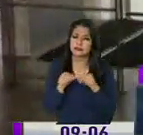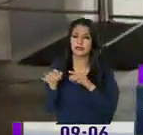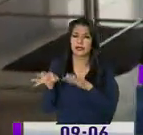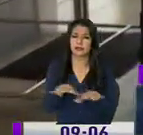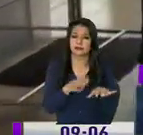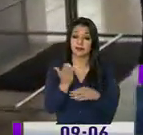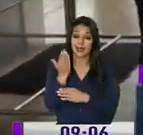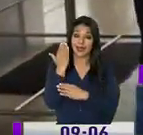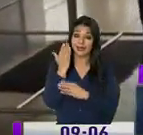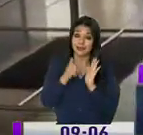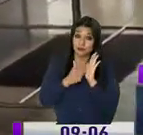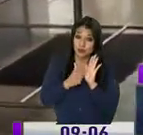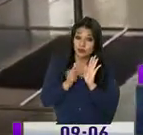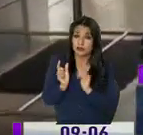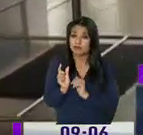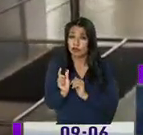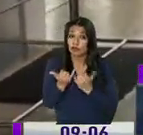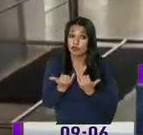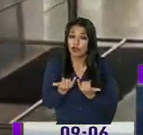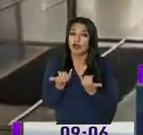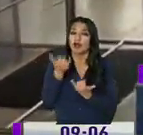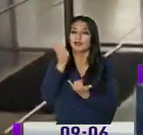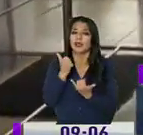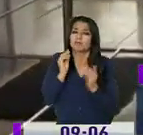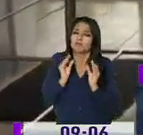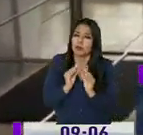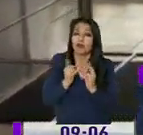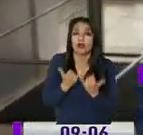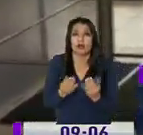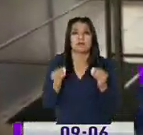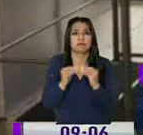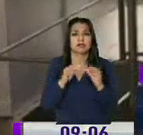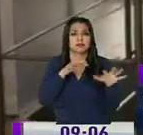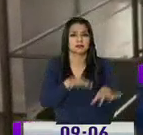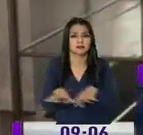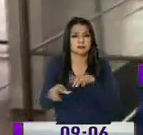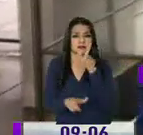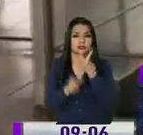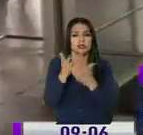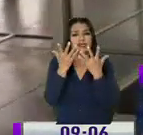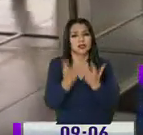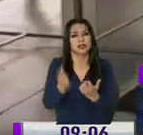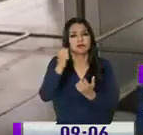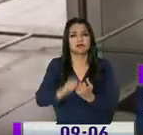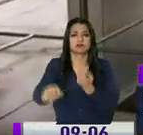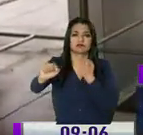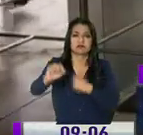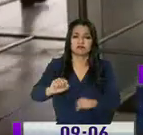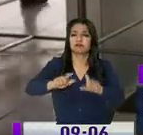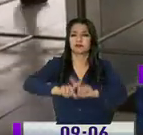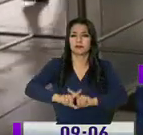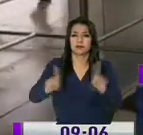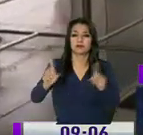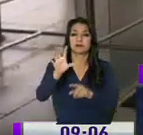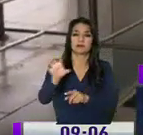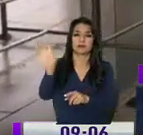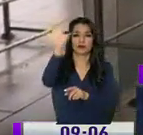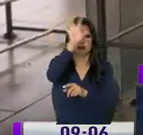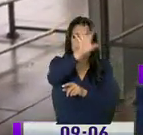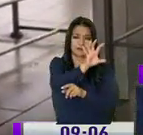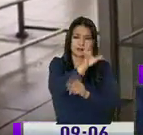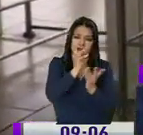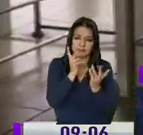les mostrábamos el día de ayer acá para las personas que desean hacer sus viajes hasta los